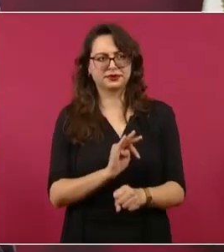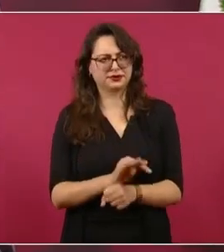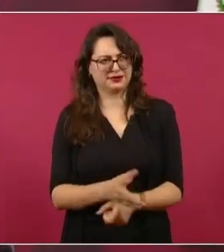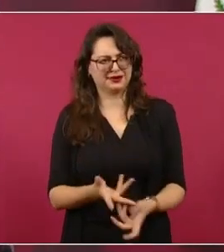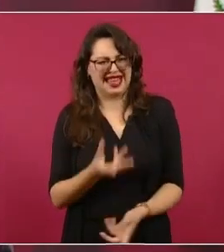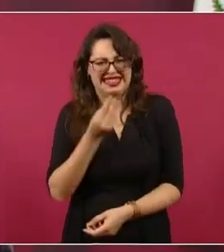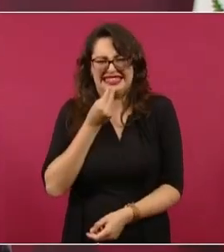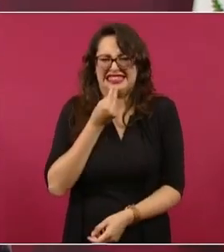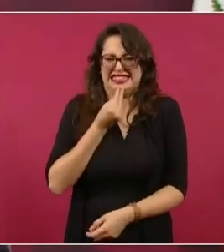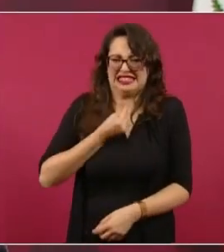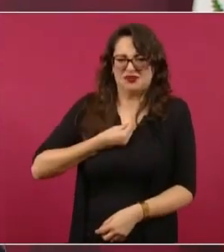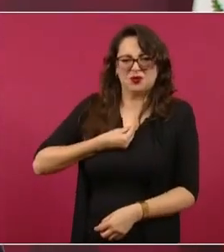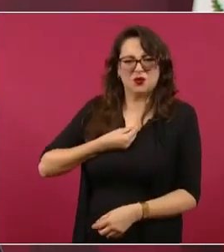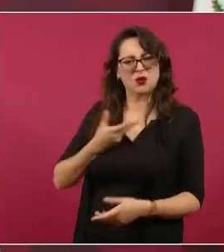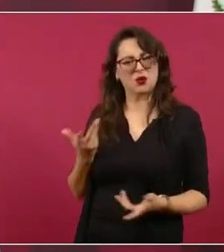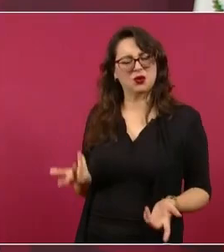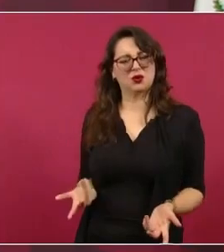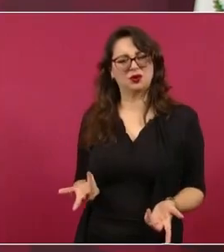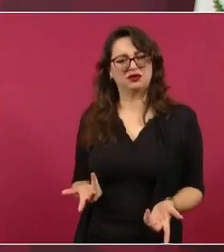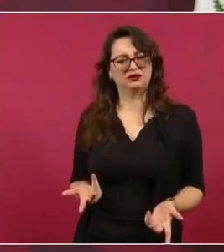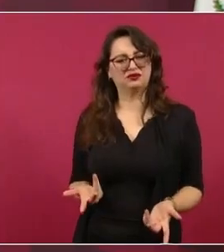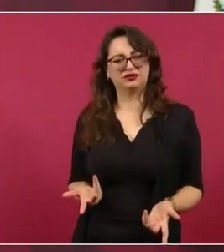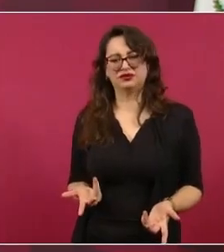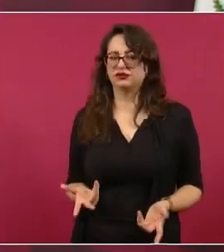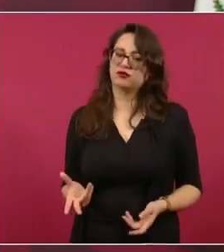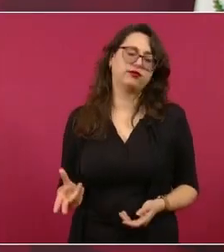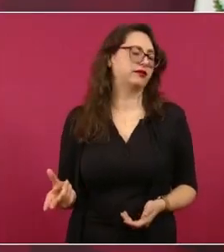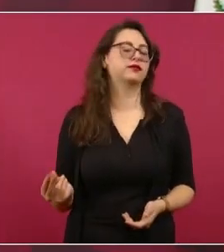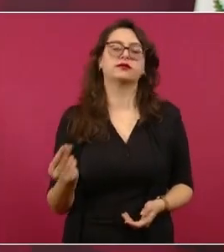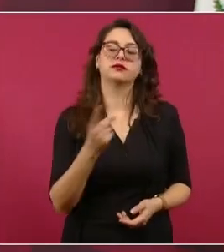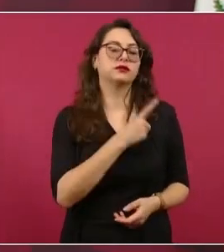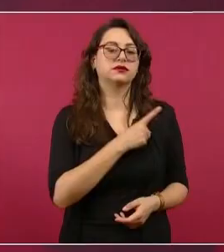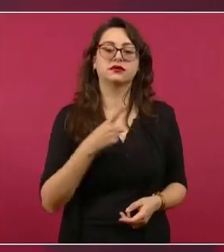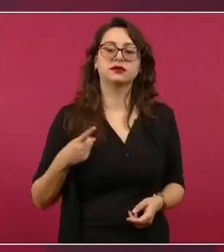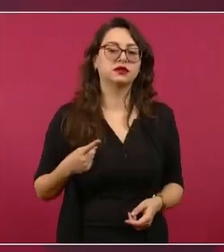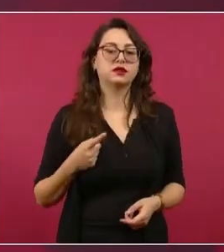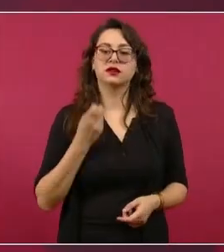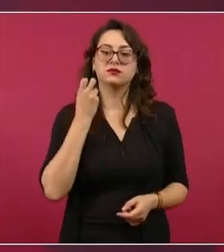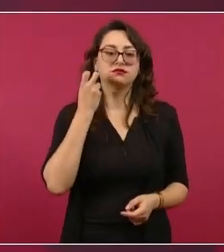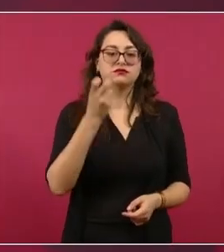a no permitir la tortura,